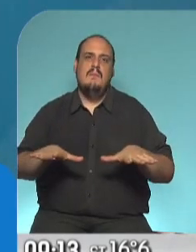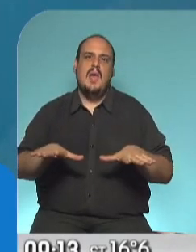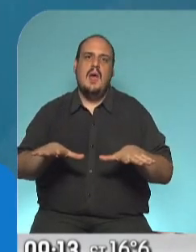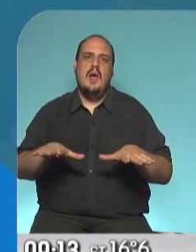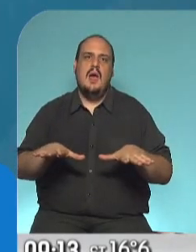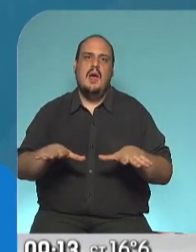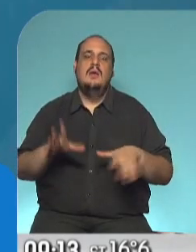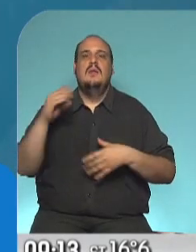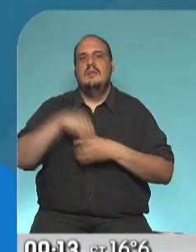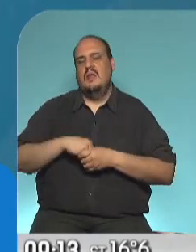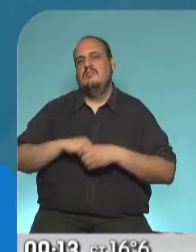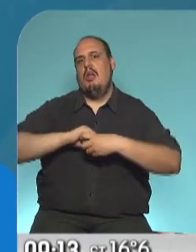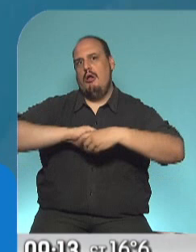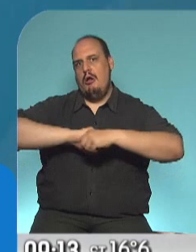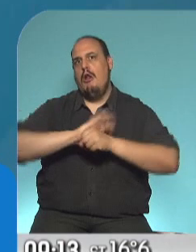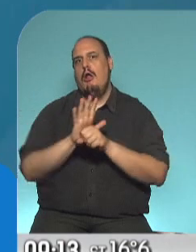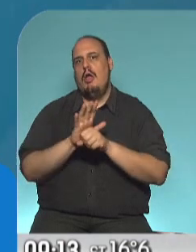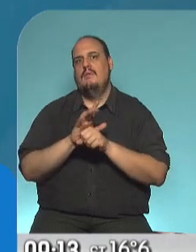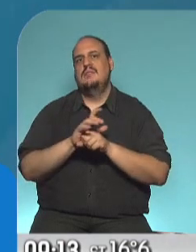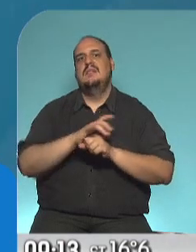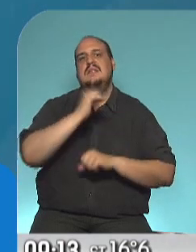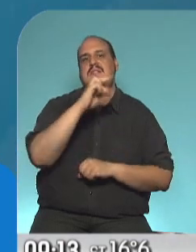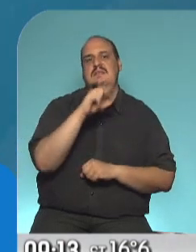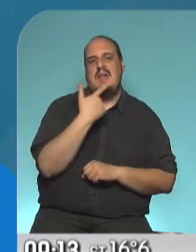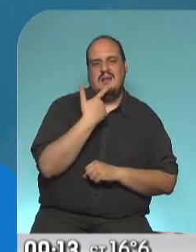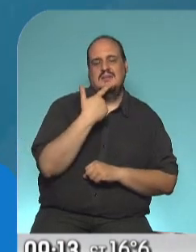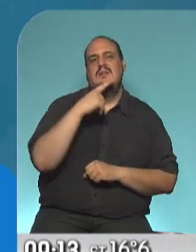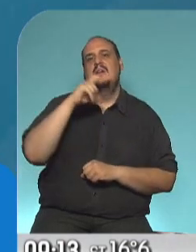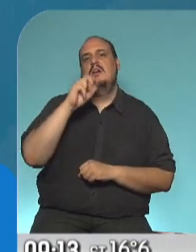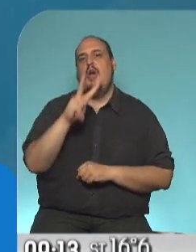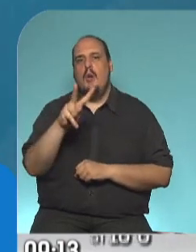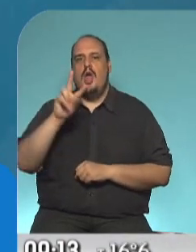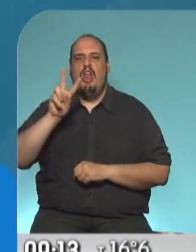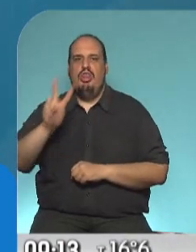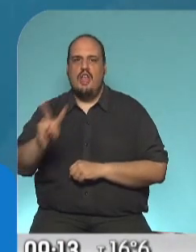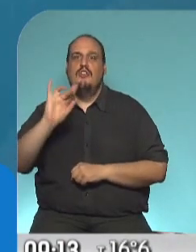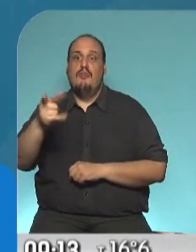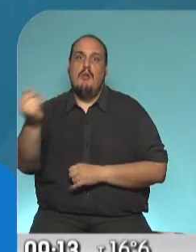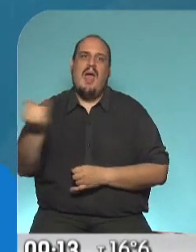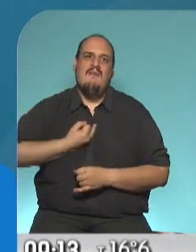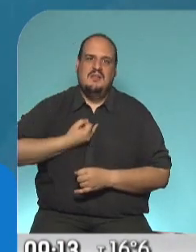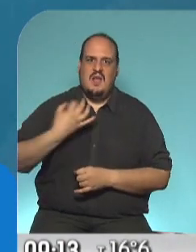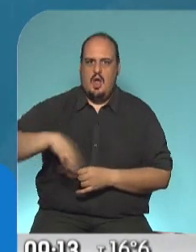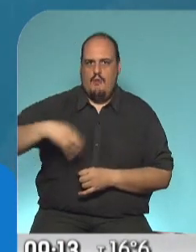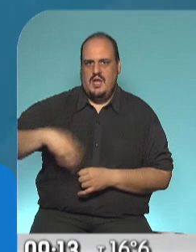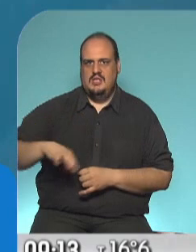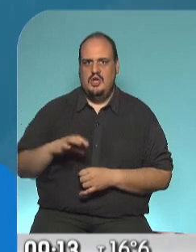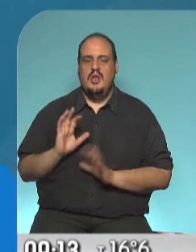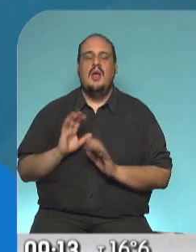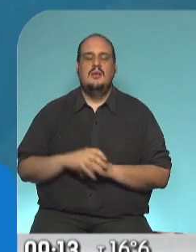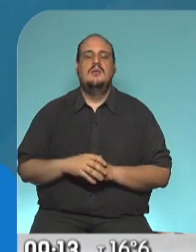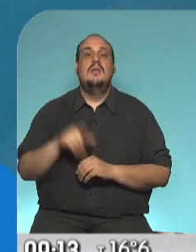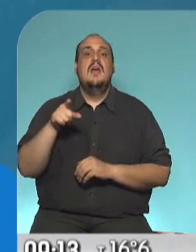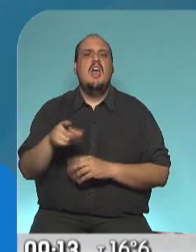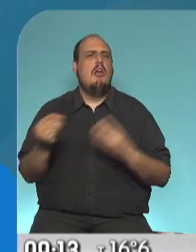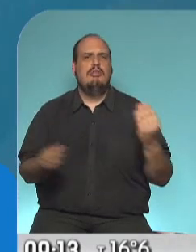coronavirus a la enfermedad por forzar costos al cob y como un evento de notificación obligatoria y esto se realiza